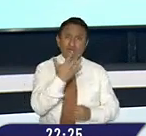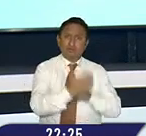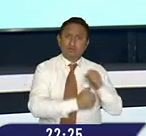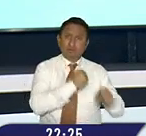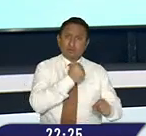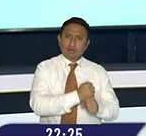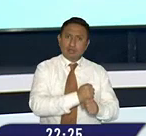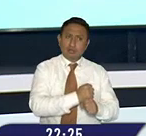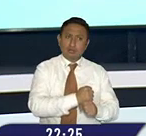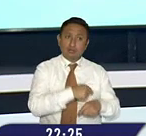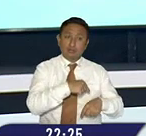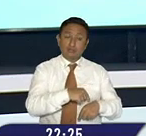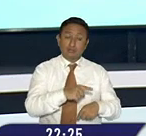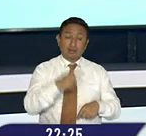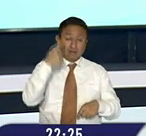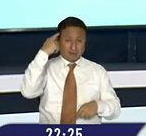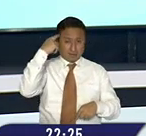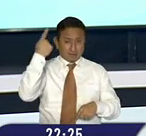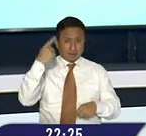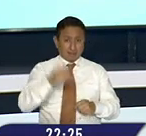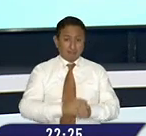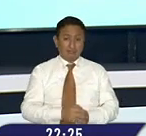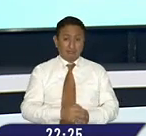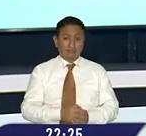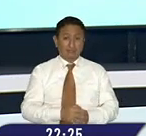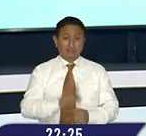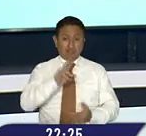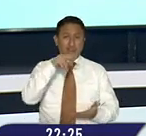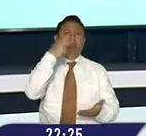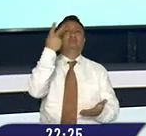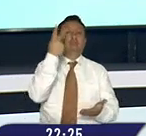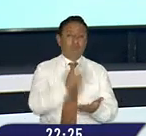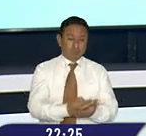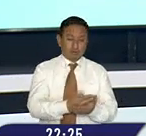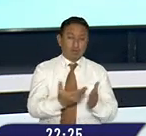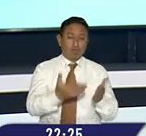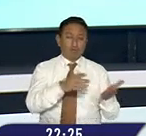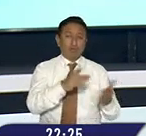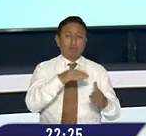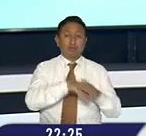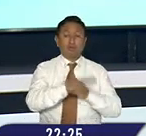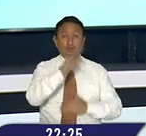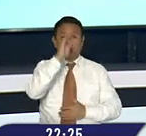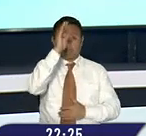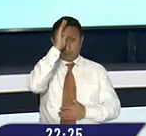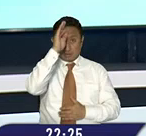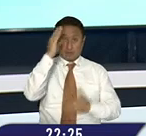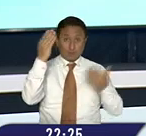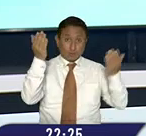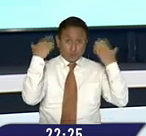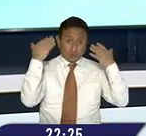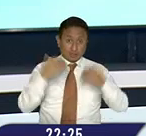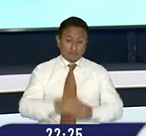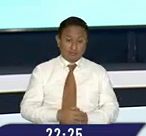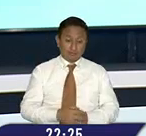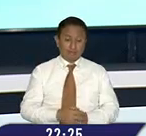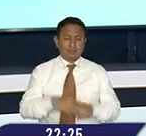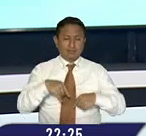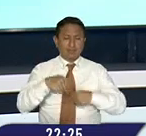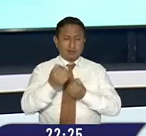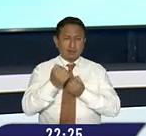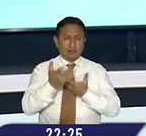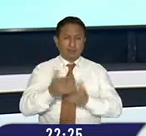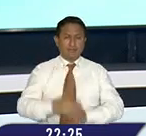daños irreversibles en su cabeza tras una caída y murió en un hospital de Guayaquil. Les contamos más